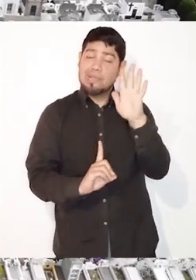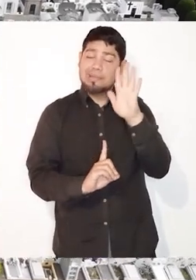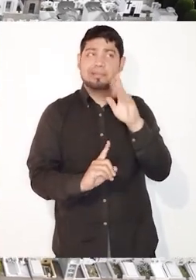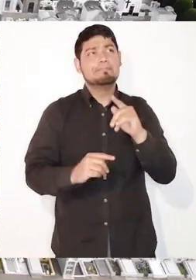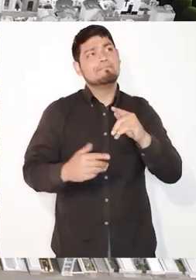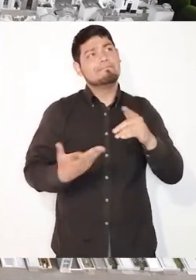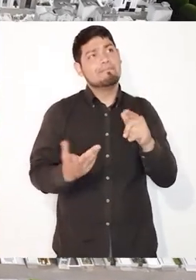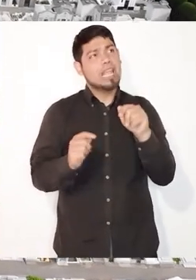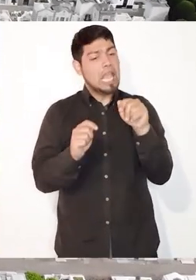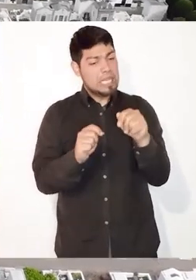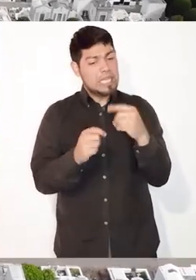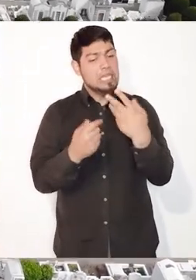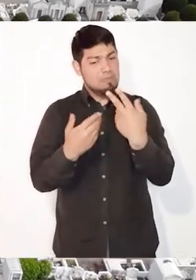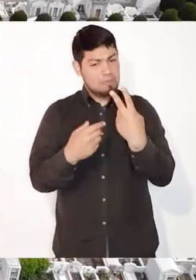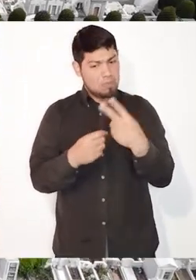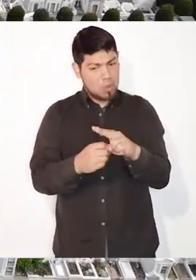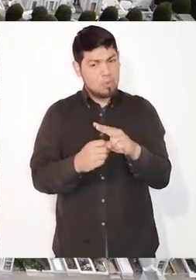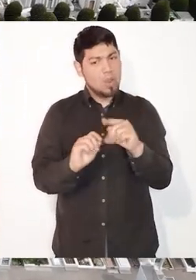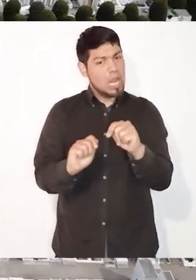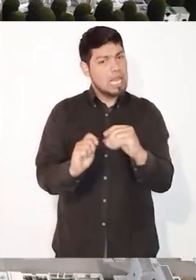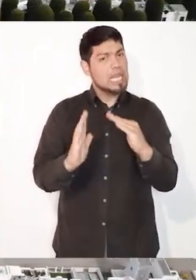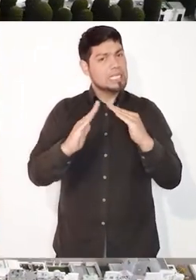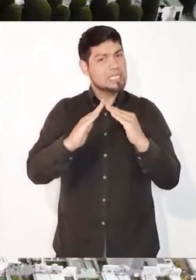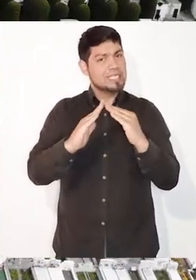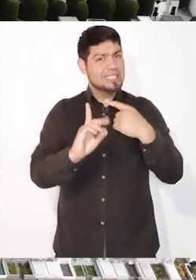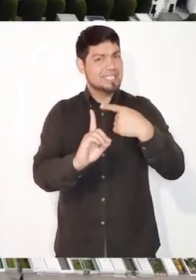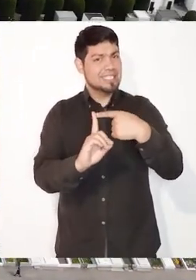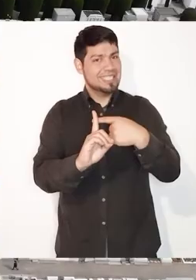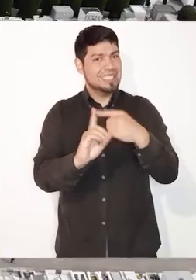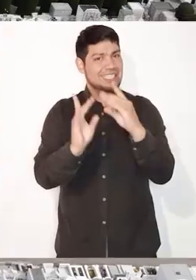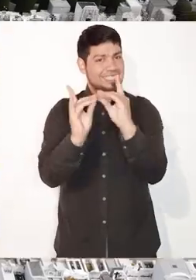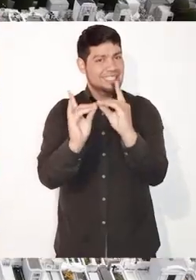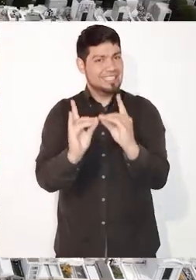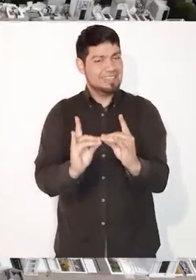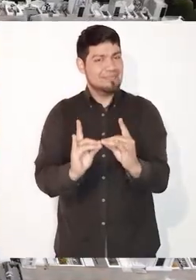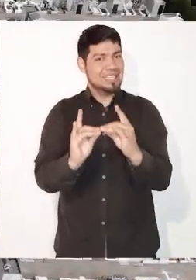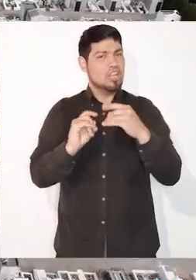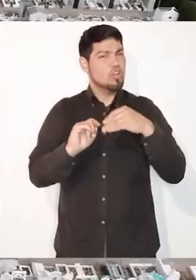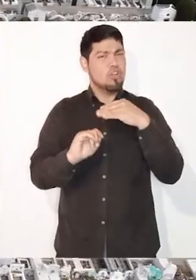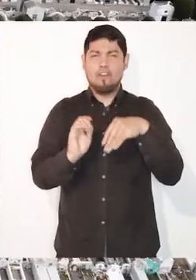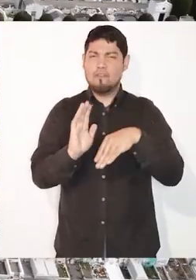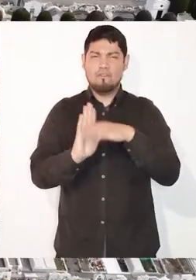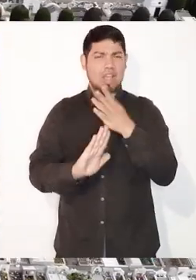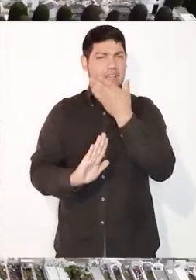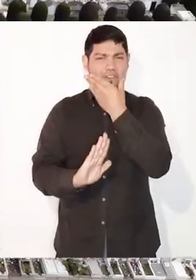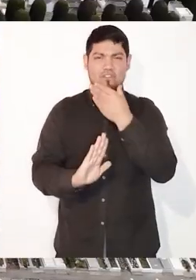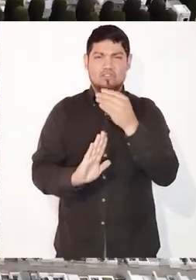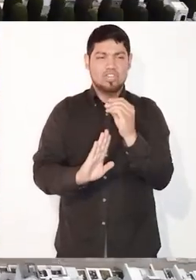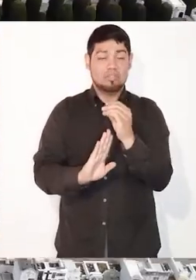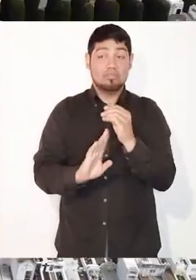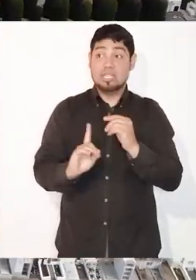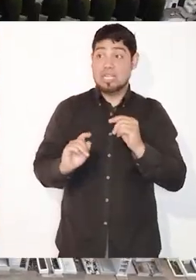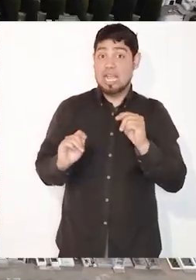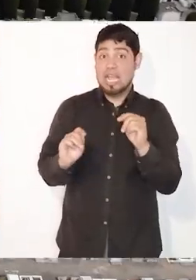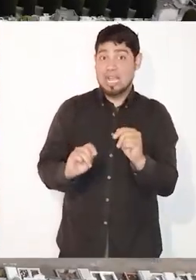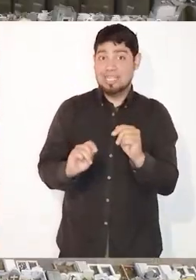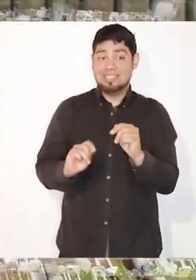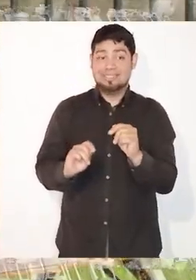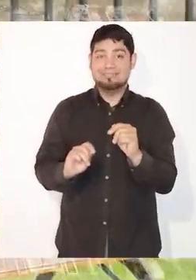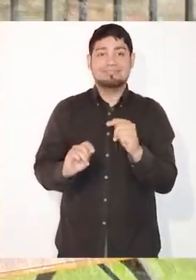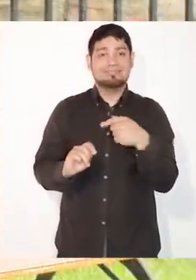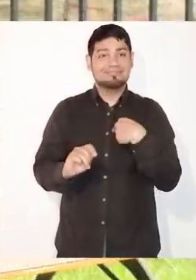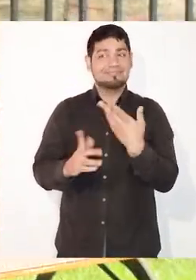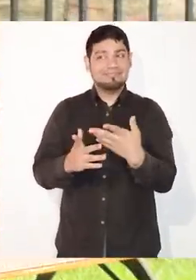Chile, entonces lo que nos hace parte de Chile, lo que nos hace parte distinta de ese país, es